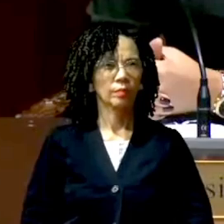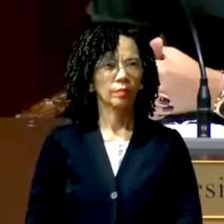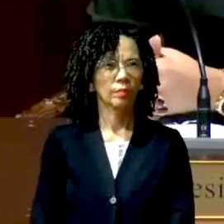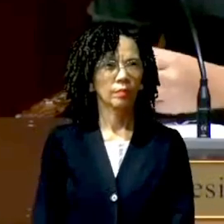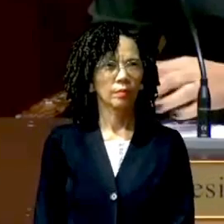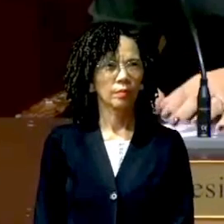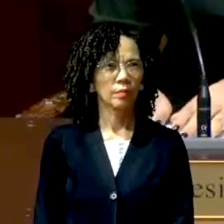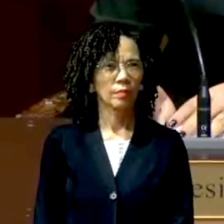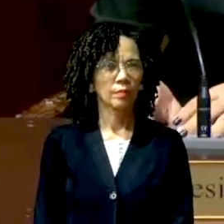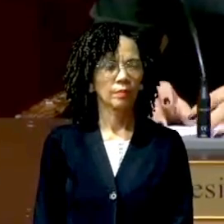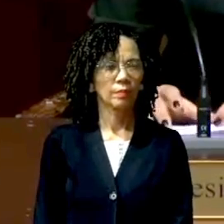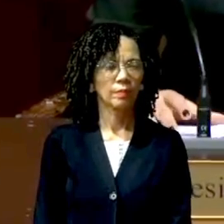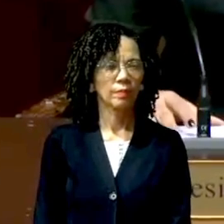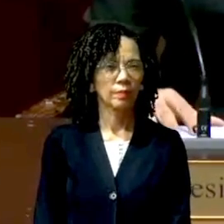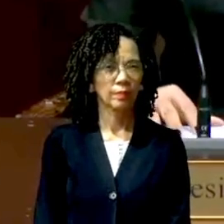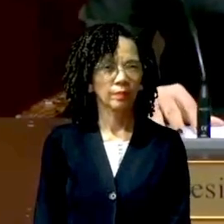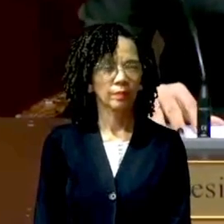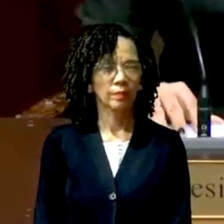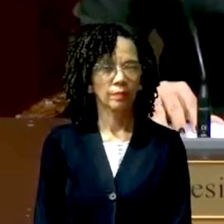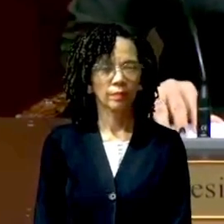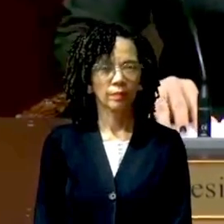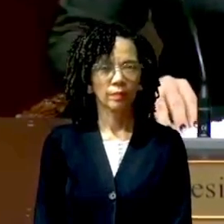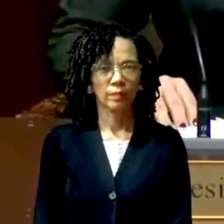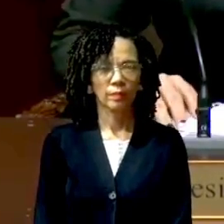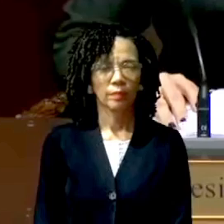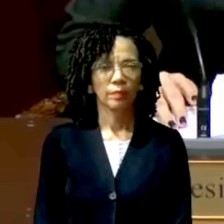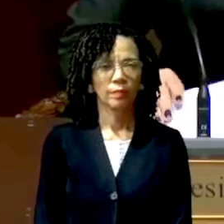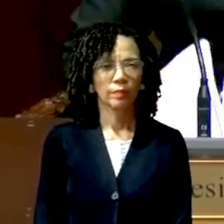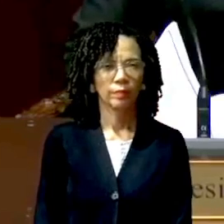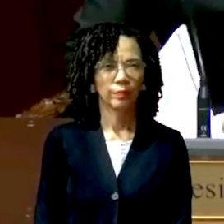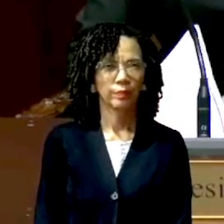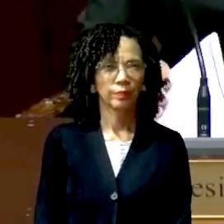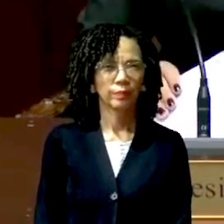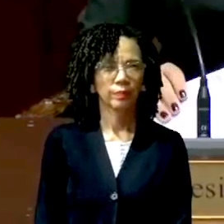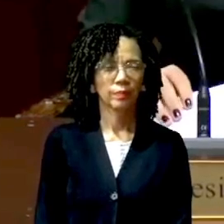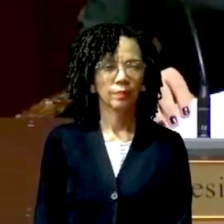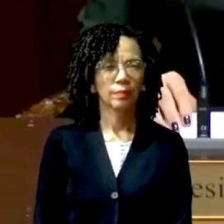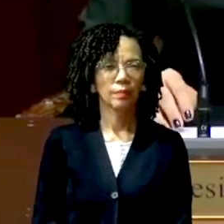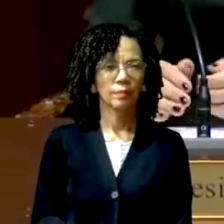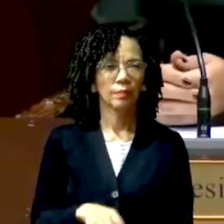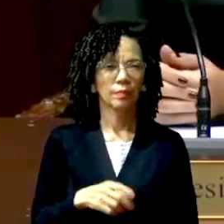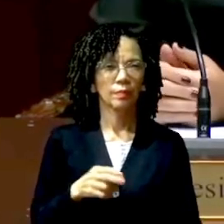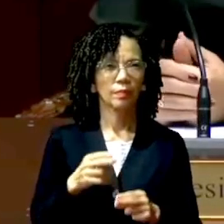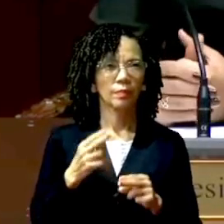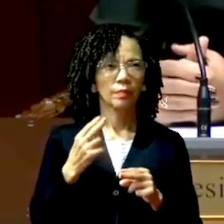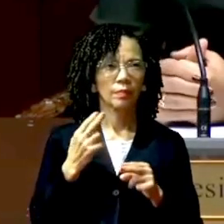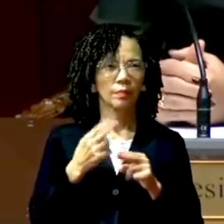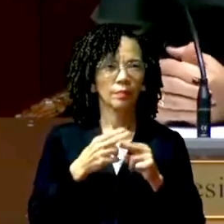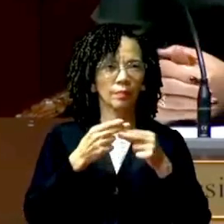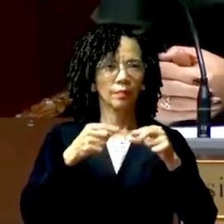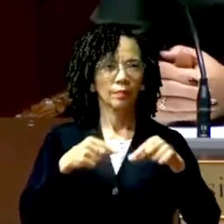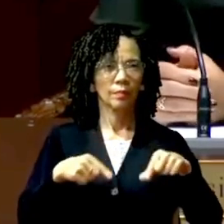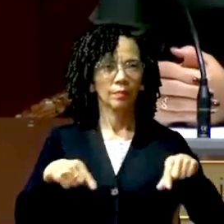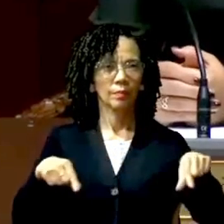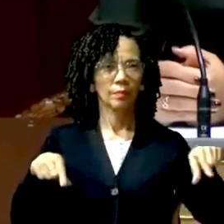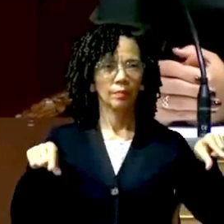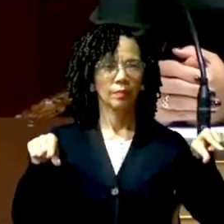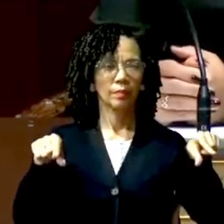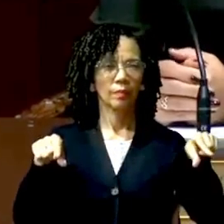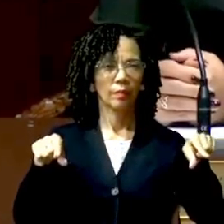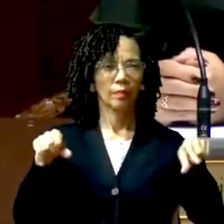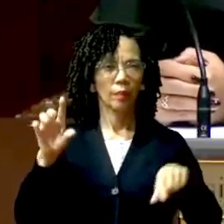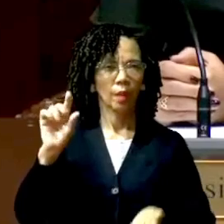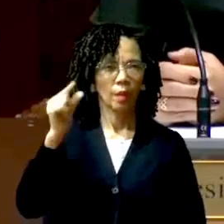Perdón, no la veía. La estoy buscando para acá y aquí. Patricia Núñez. Uno, ok. Partido